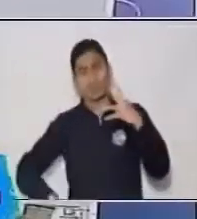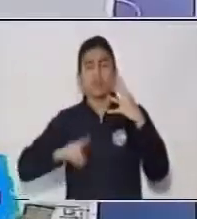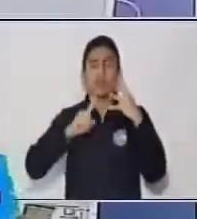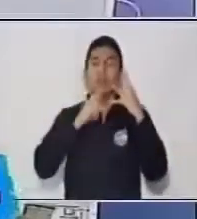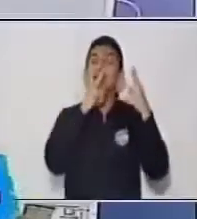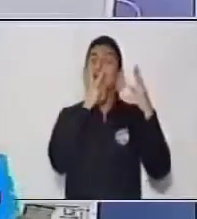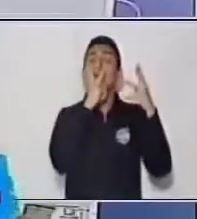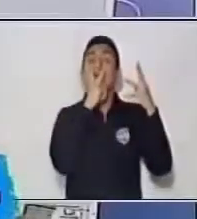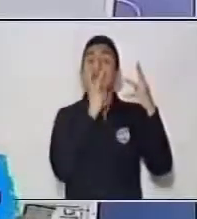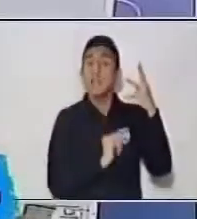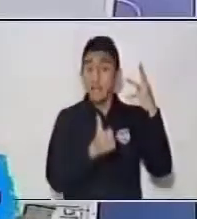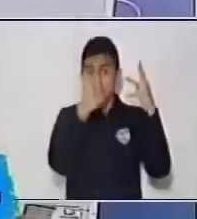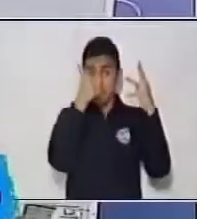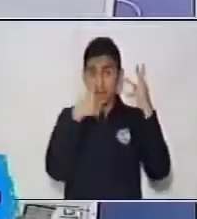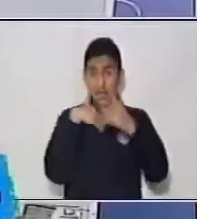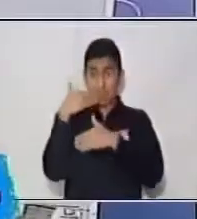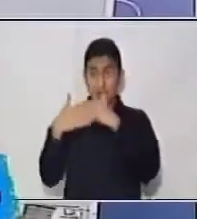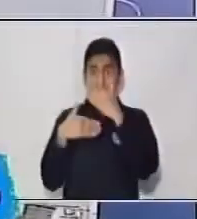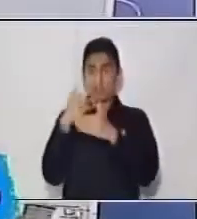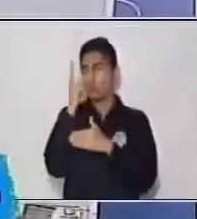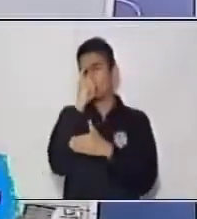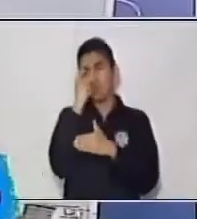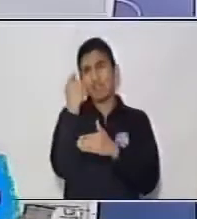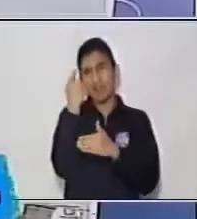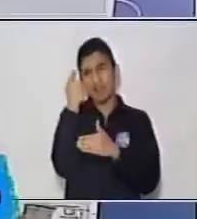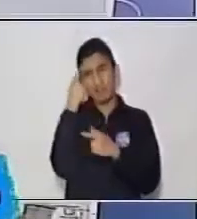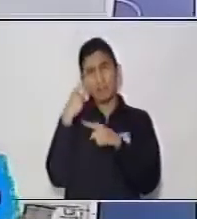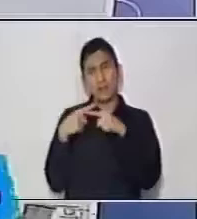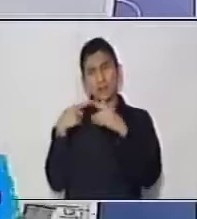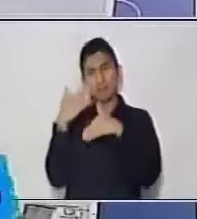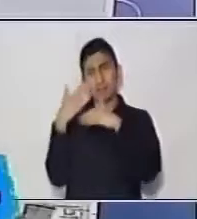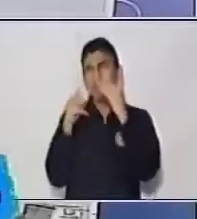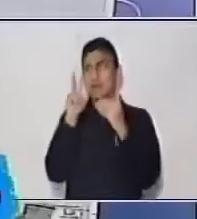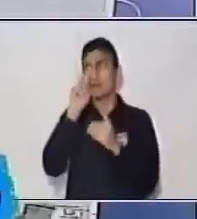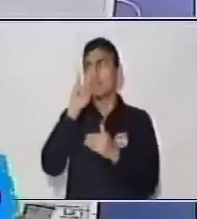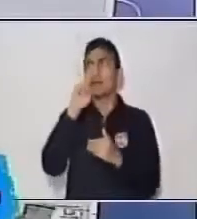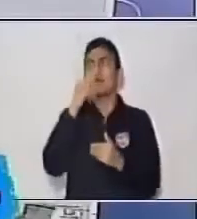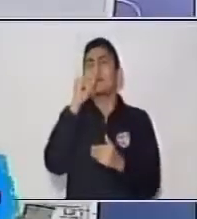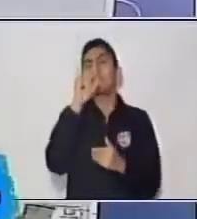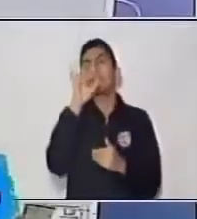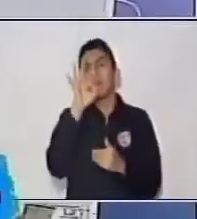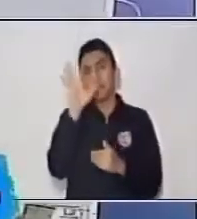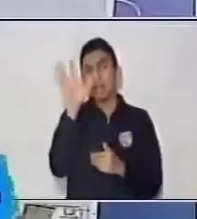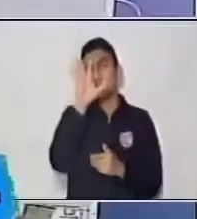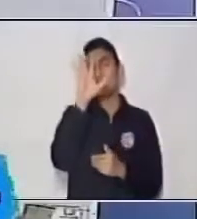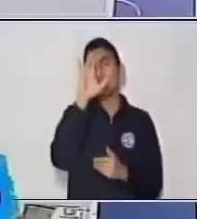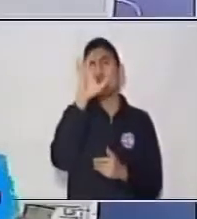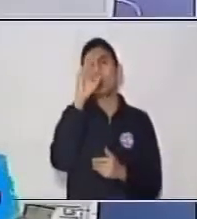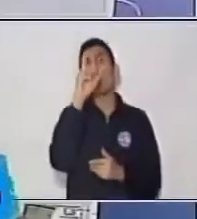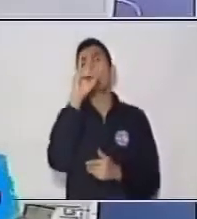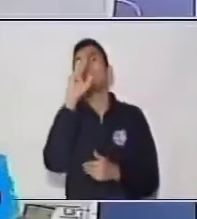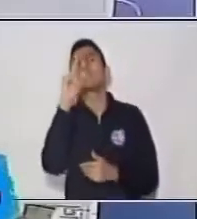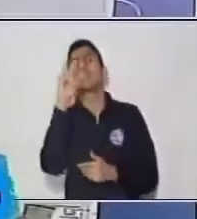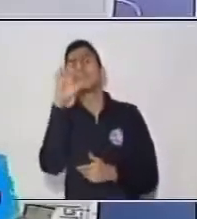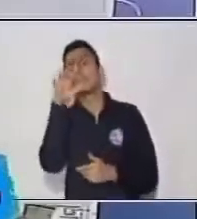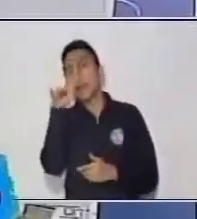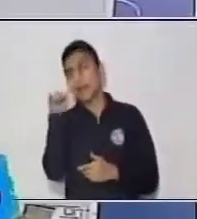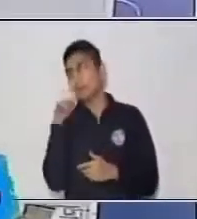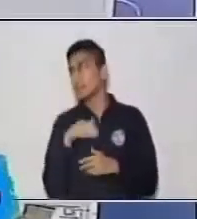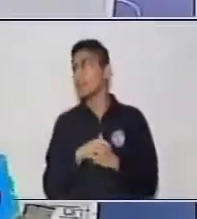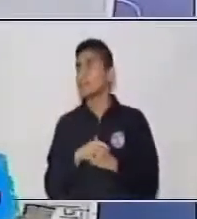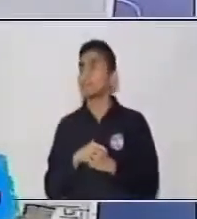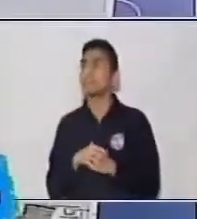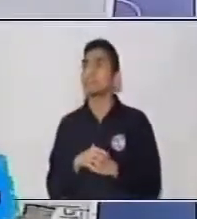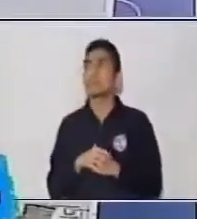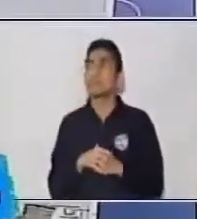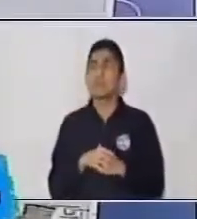del adelantado no te la mencioné, pero es de Virgilio Rodríguez Macal, que está acá.